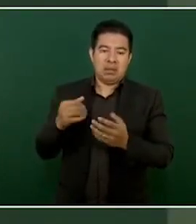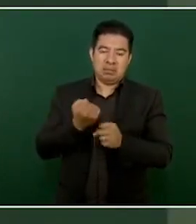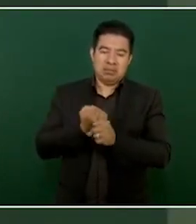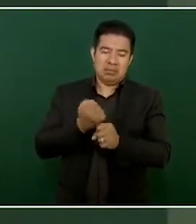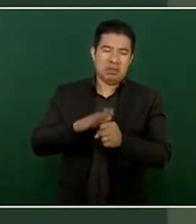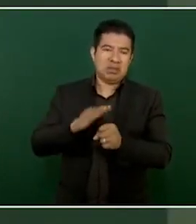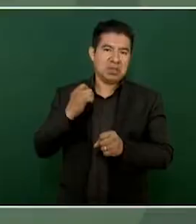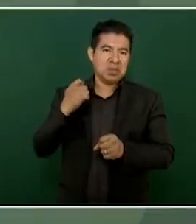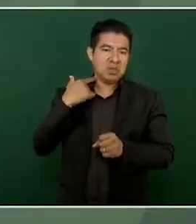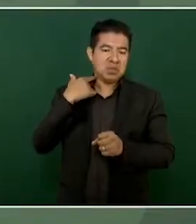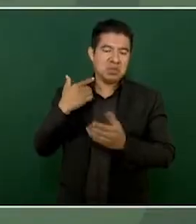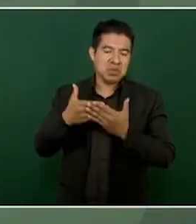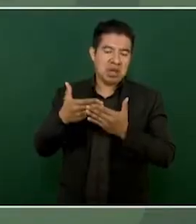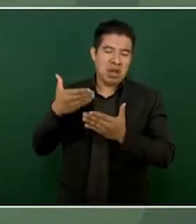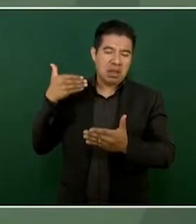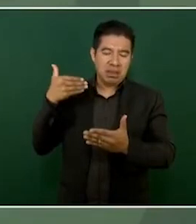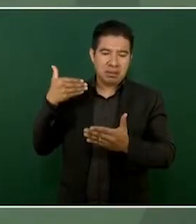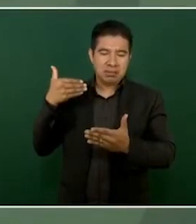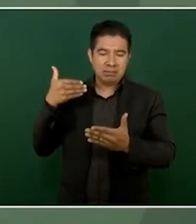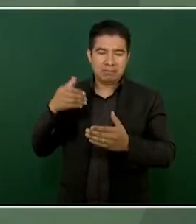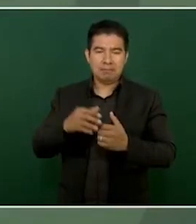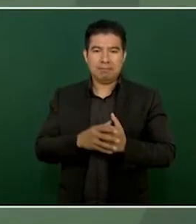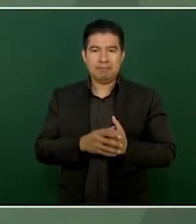gobiernos que se